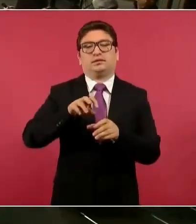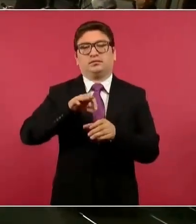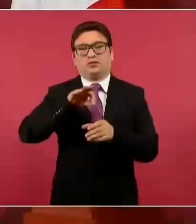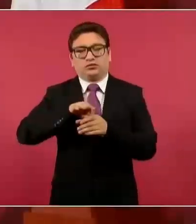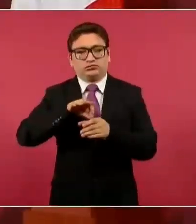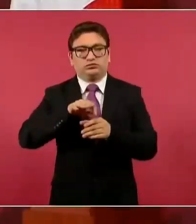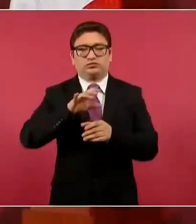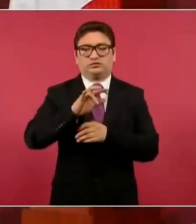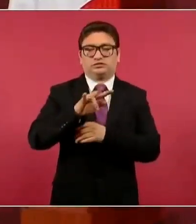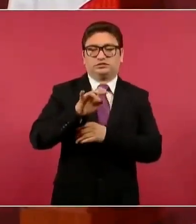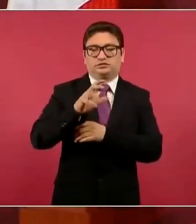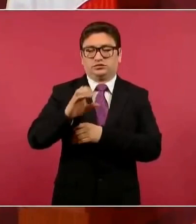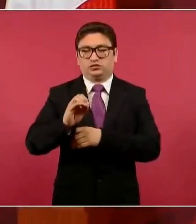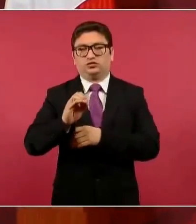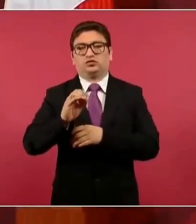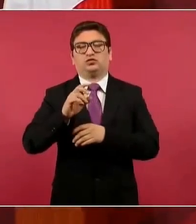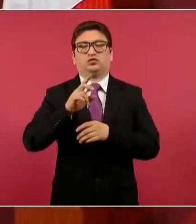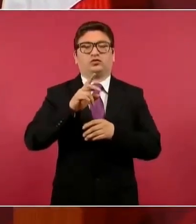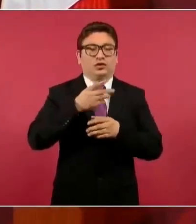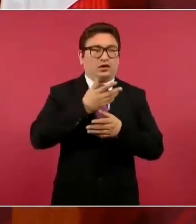Esa es la labor de un dirigente.